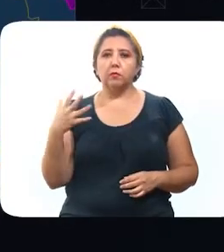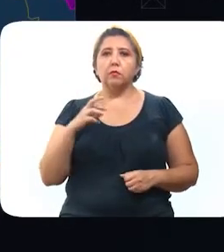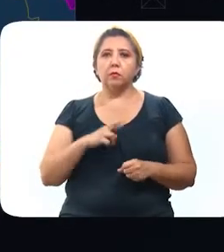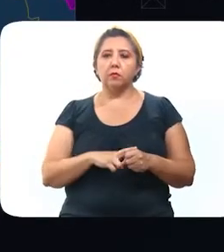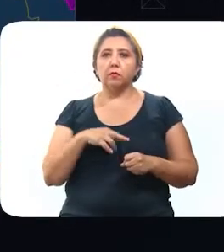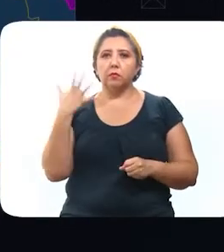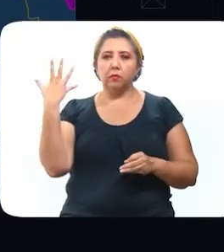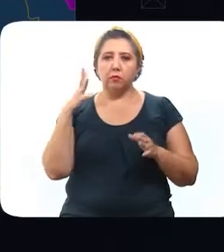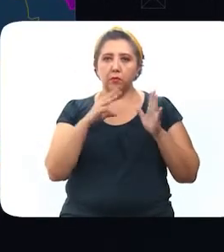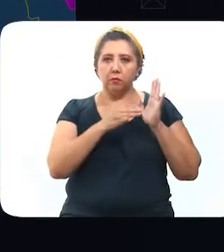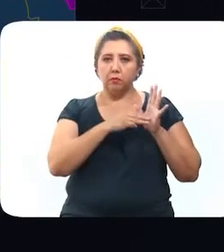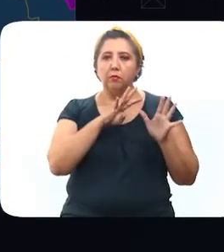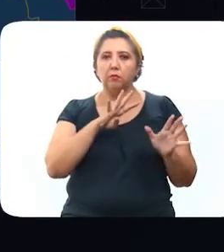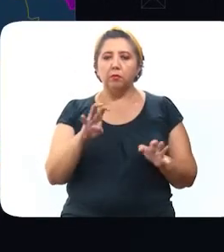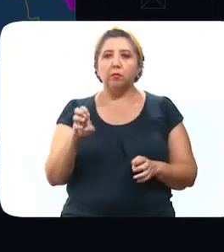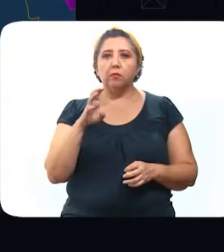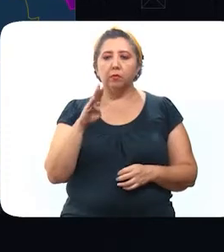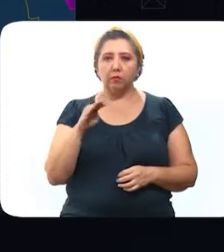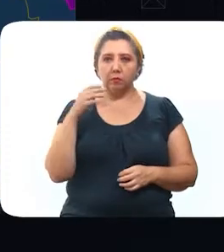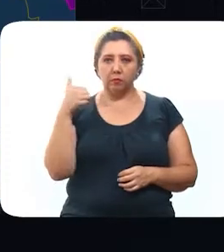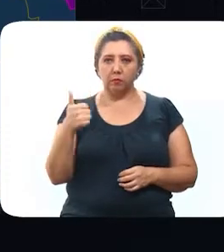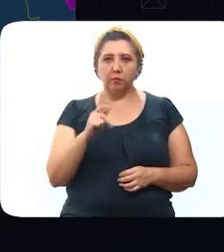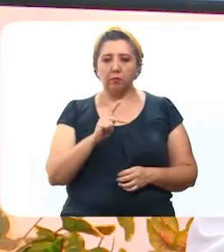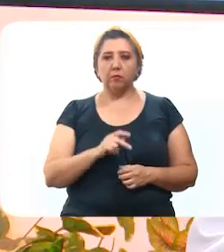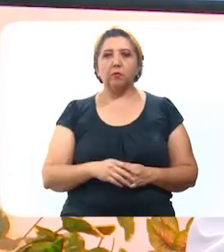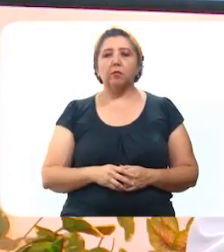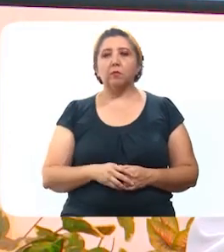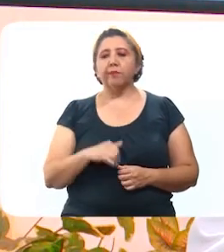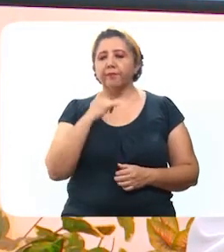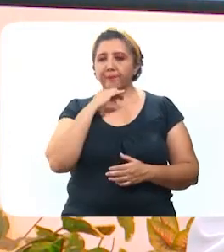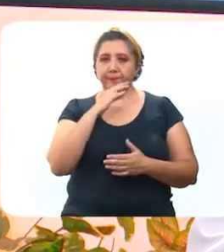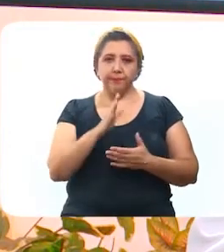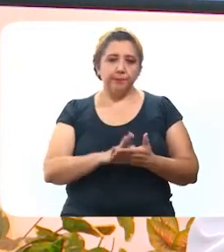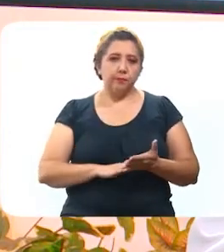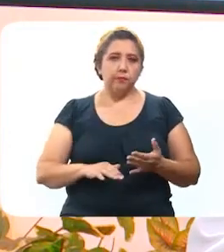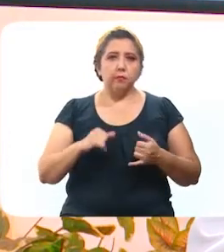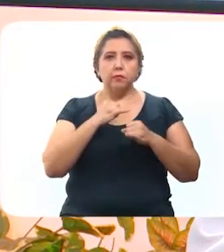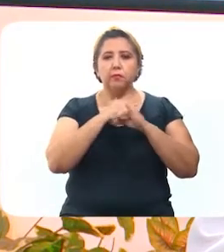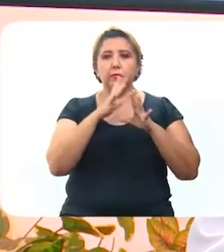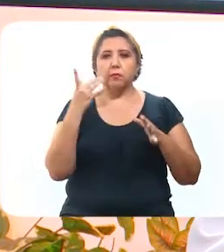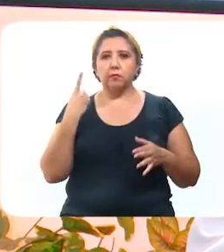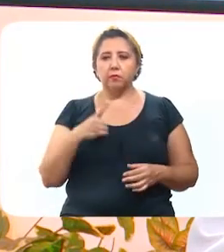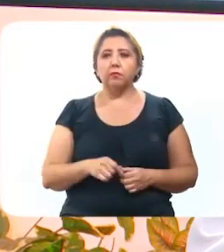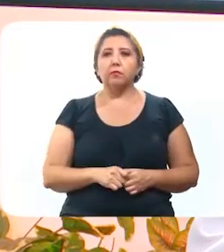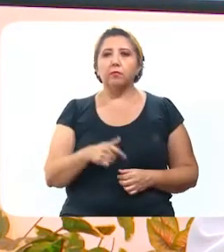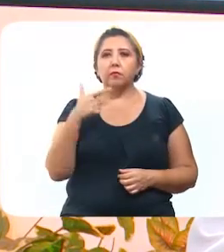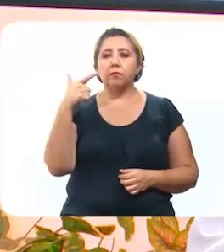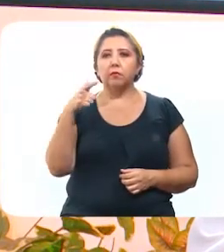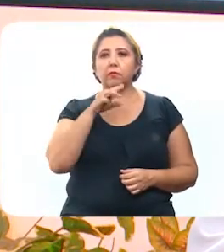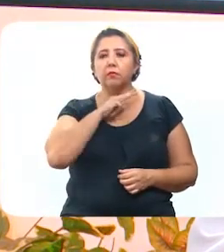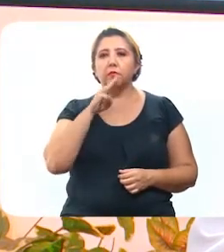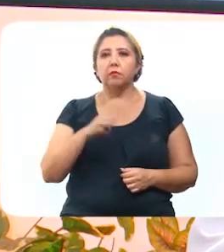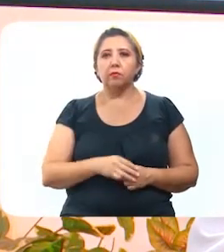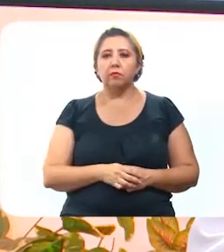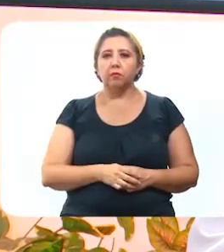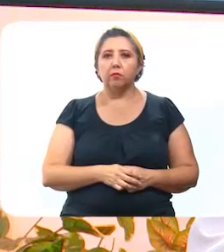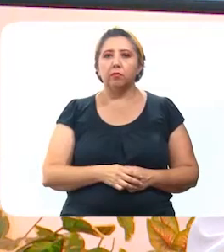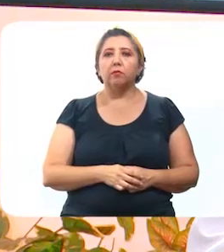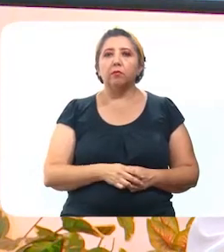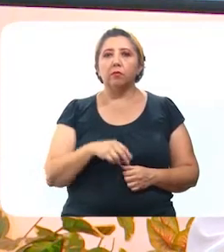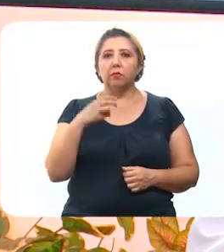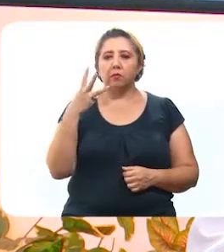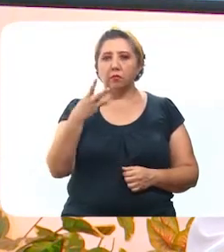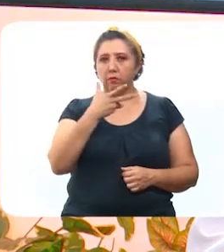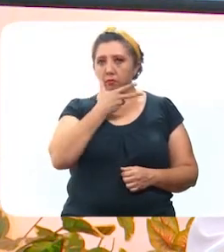sur, 10.996 en la zona poniente. Lamentablemente, en este parte médico informamos de 7 fallecimientos. Se trata